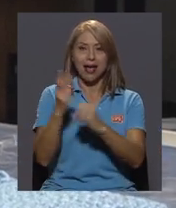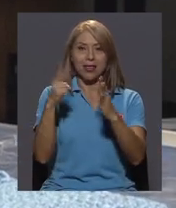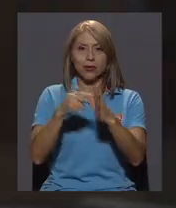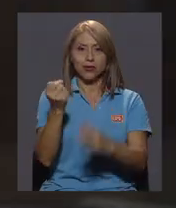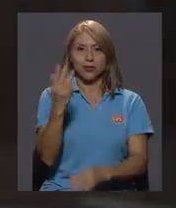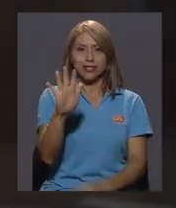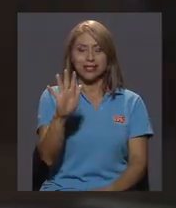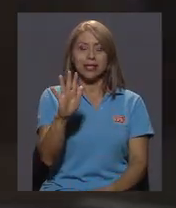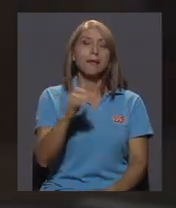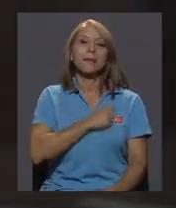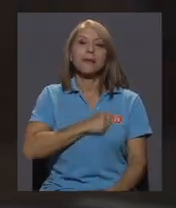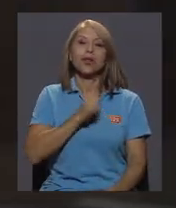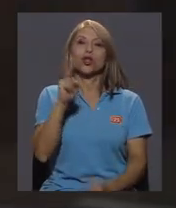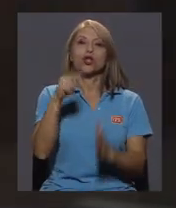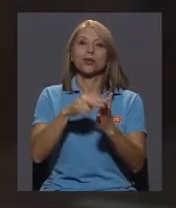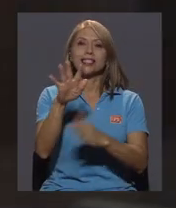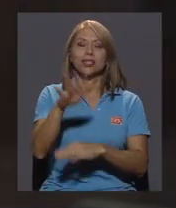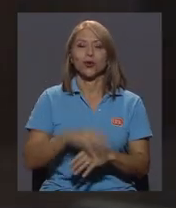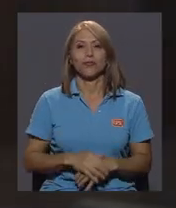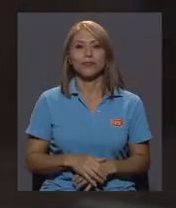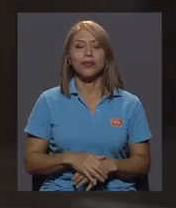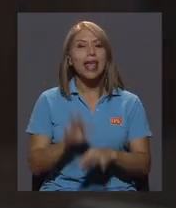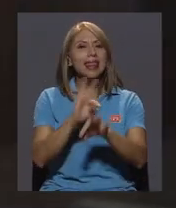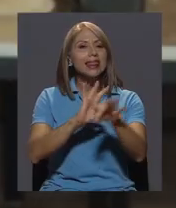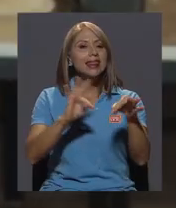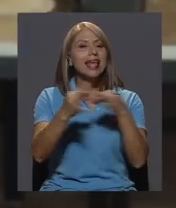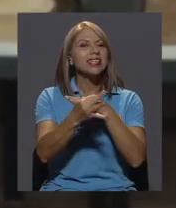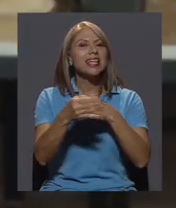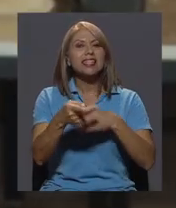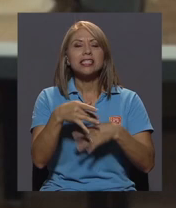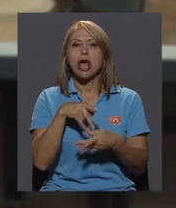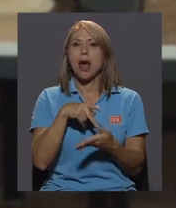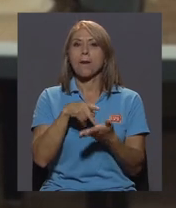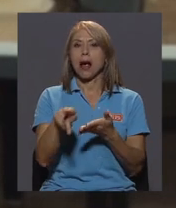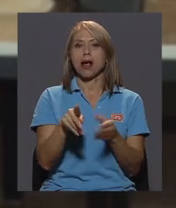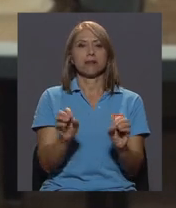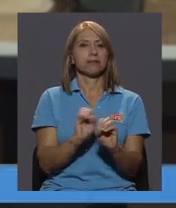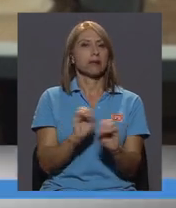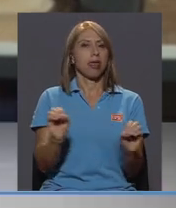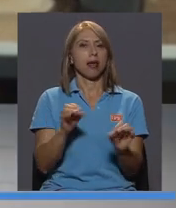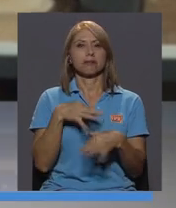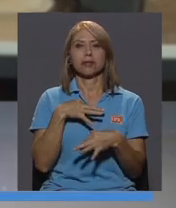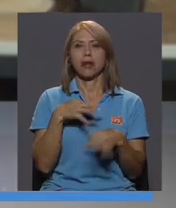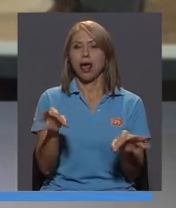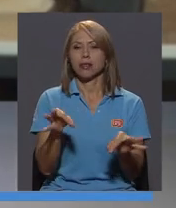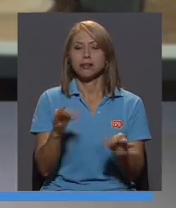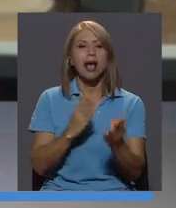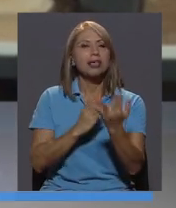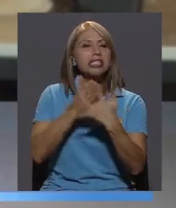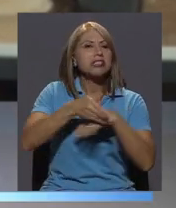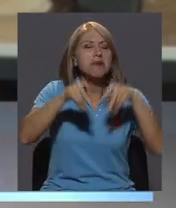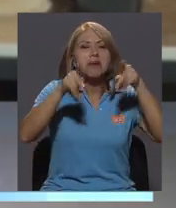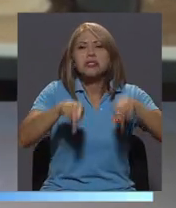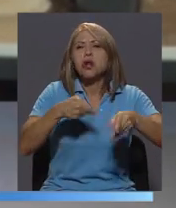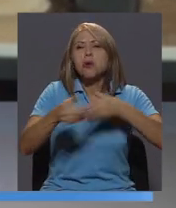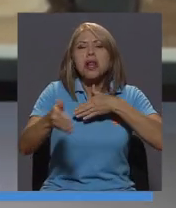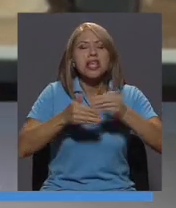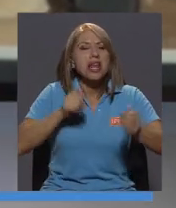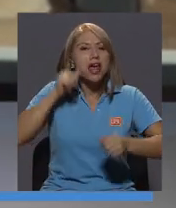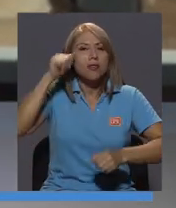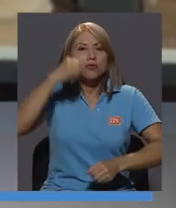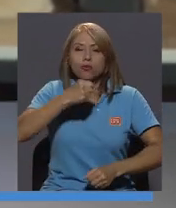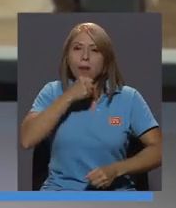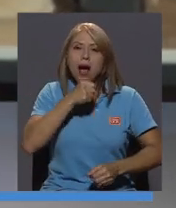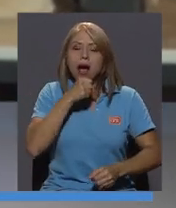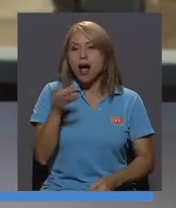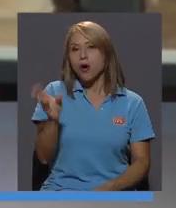2005. Los talleres son totalmente gratis, son totalmente accesibles a cualquier persona, ya sea adulto mayor, joven, niño,